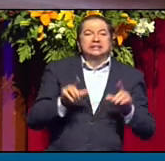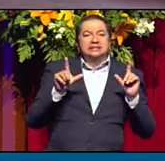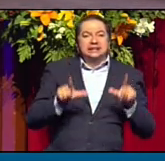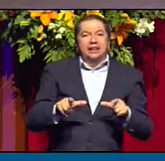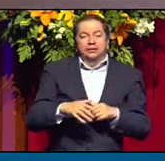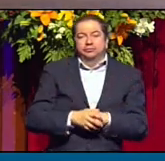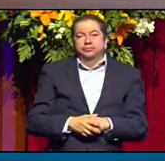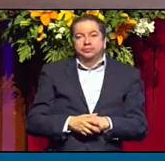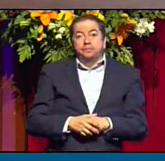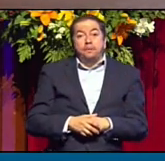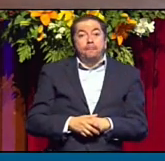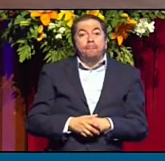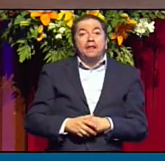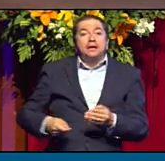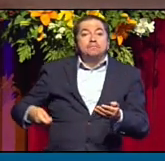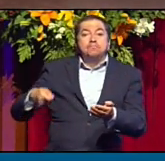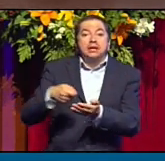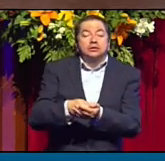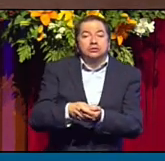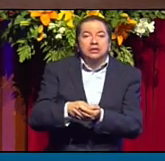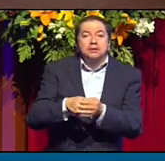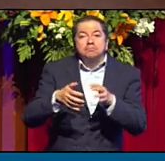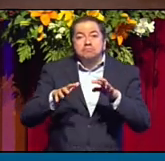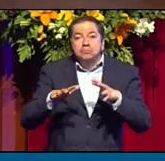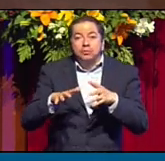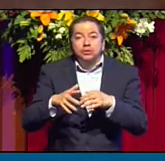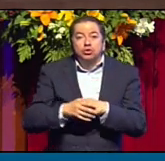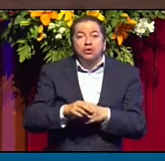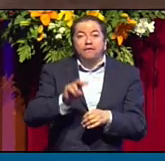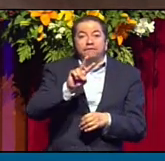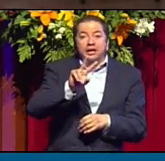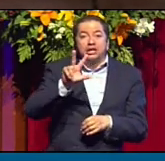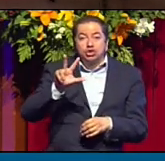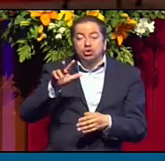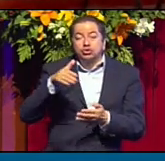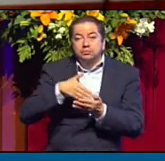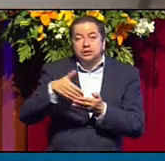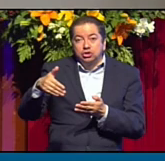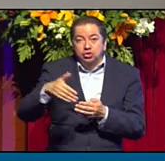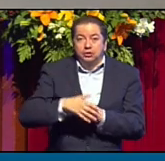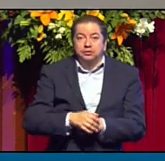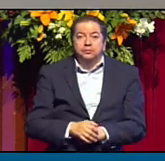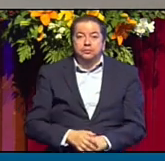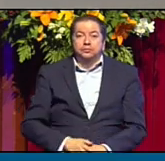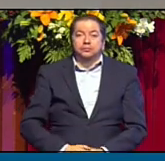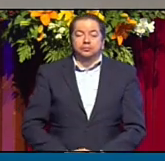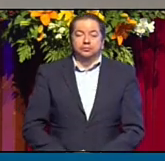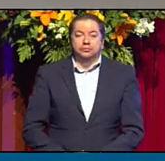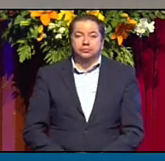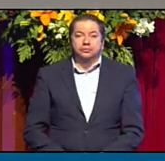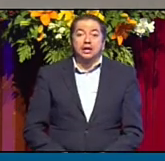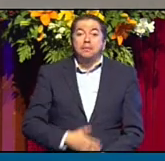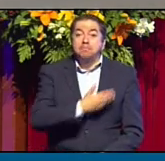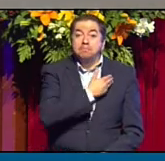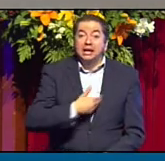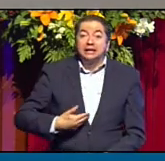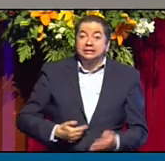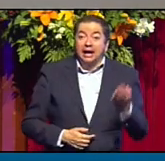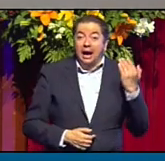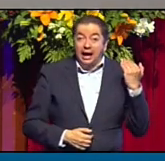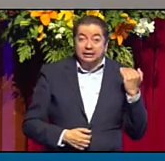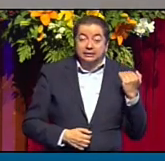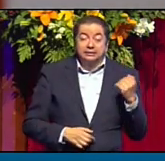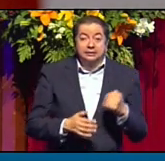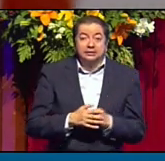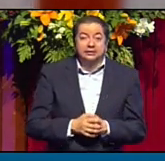en valor. Una inversión de alrededor de 28 millones de pesos. La presidenta anterior, Carmen Zamora,